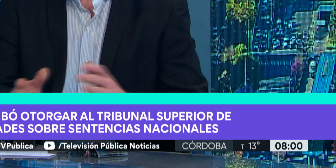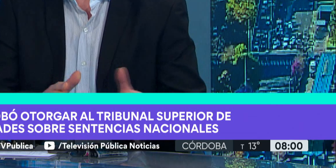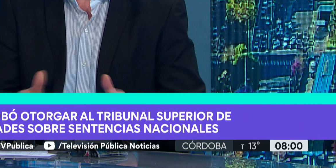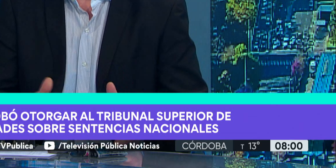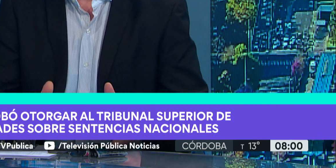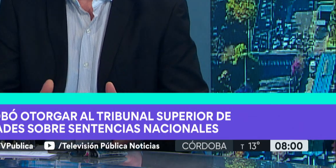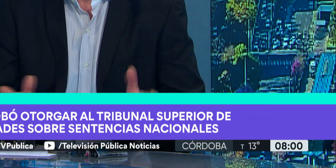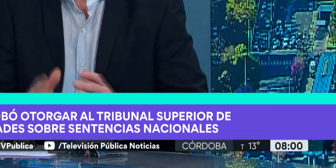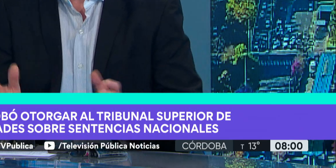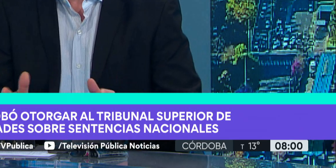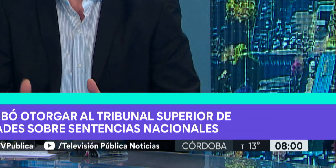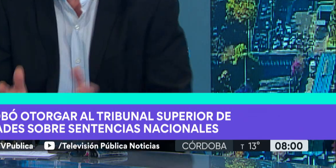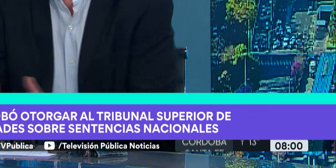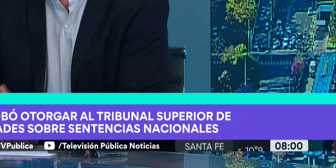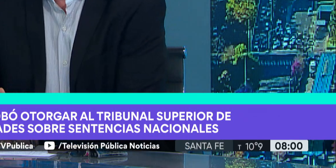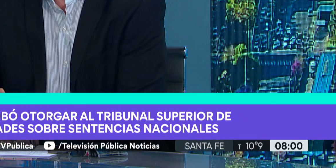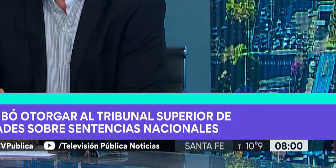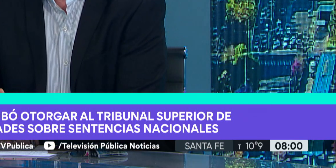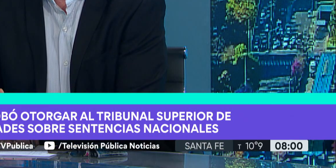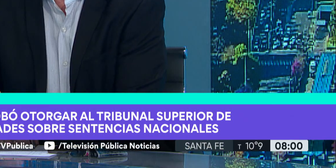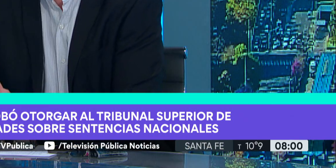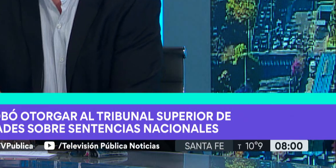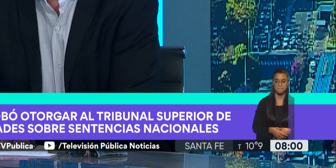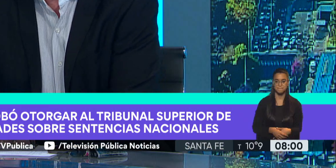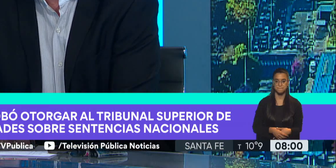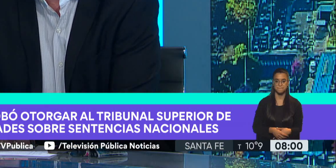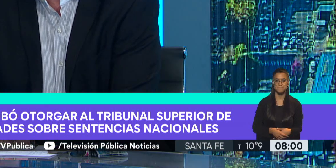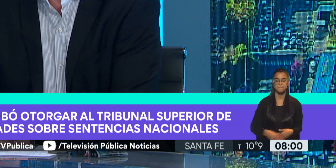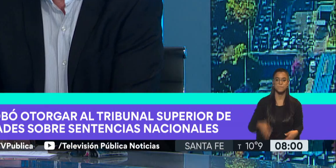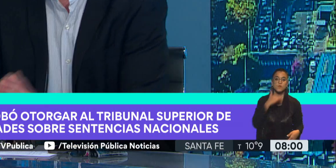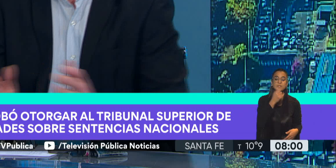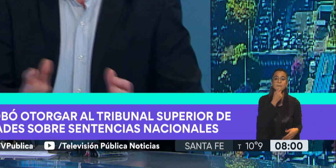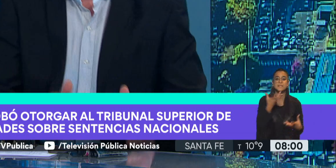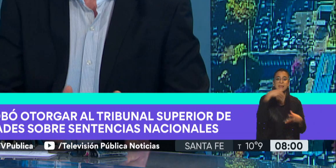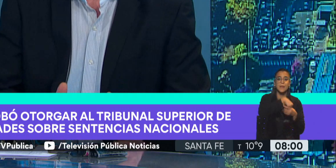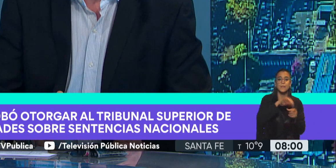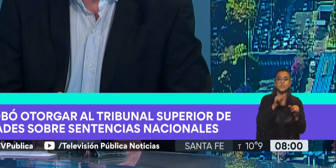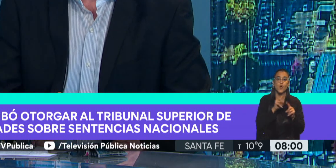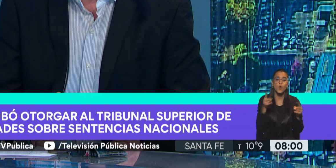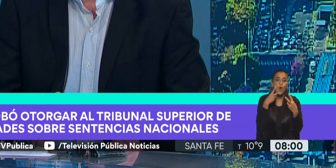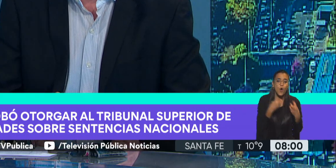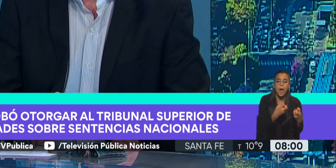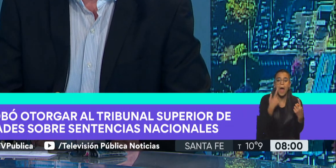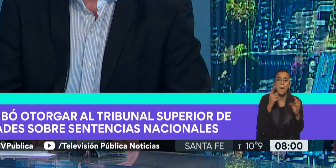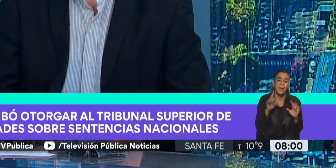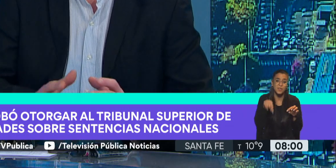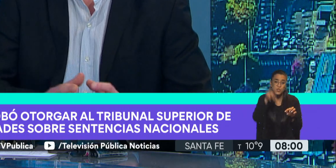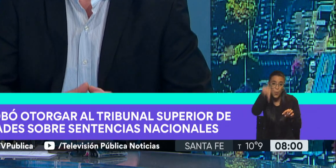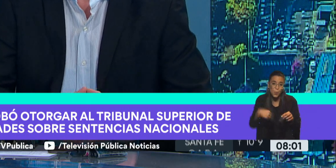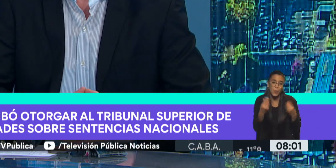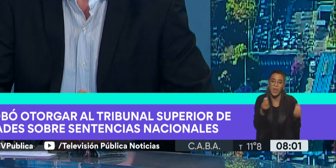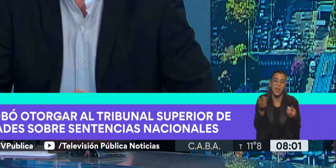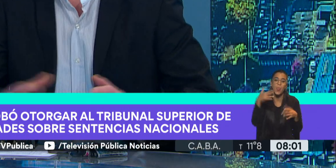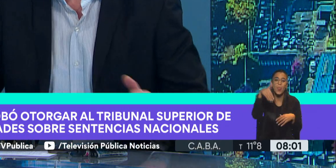hay una zona gris en la que nadie sabe si tiene que intervenir el TSJ o no tiene que intervenir. Y eso lo único que genera es